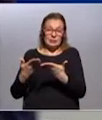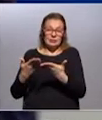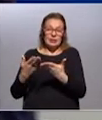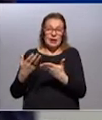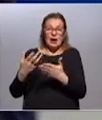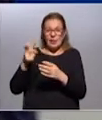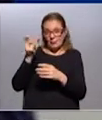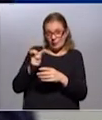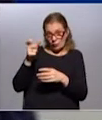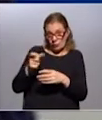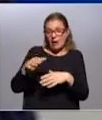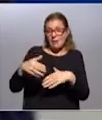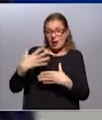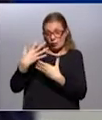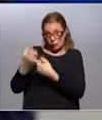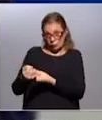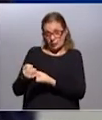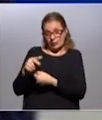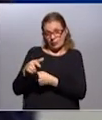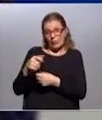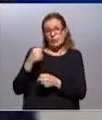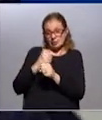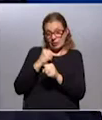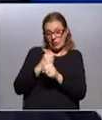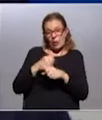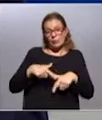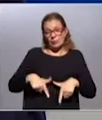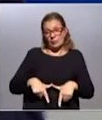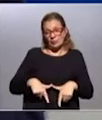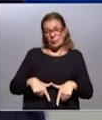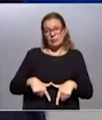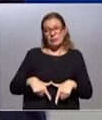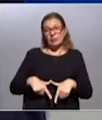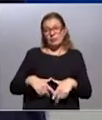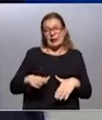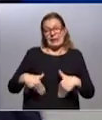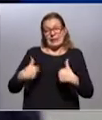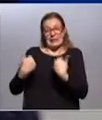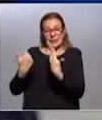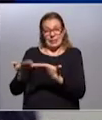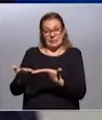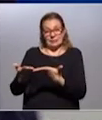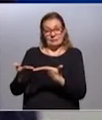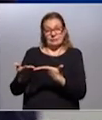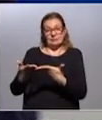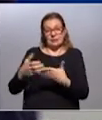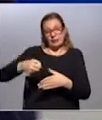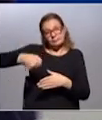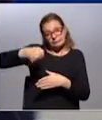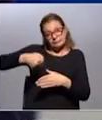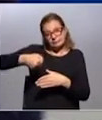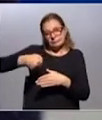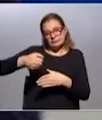gente y eso es una tarea del municipio tiene determinados recursos del municipio para tener esas canastas de